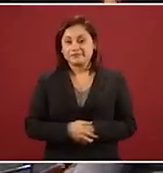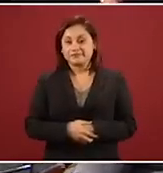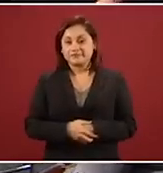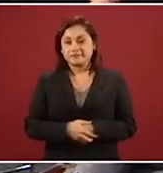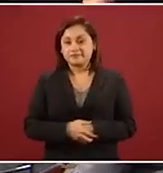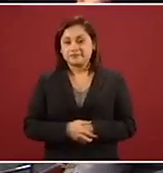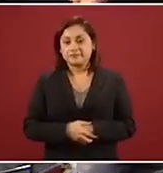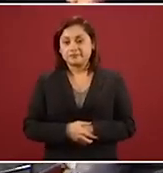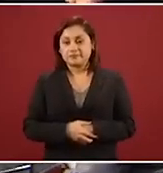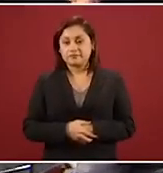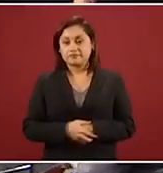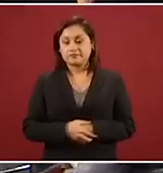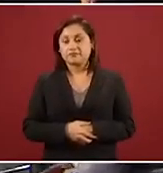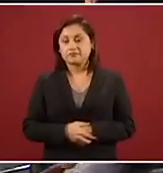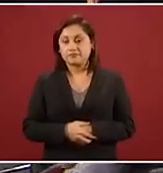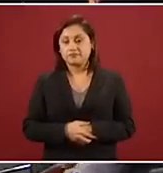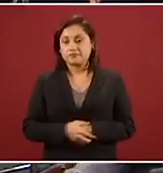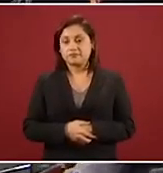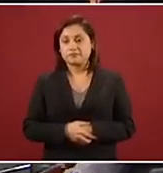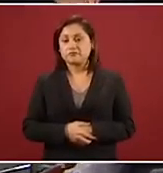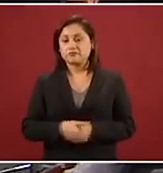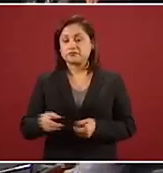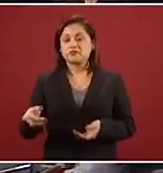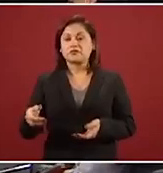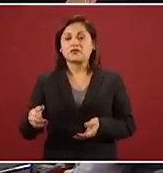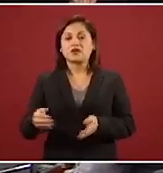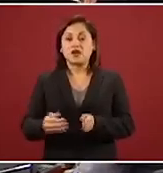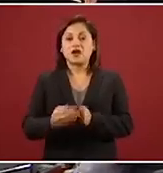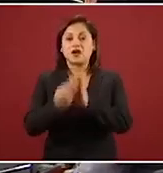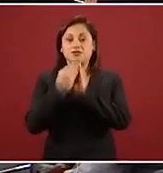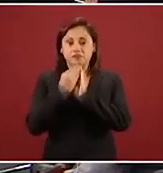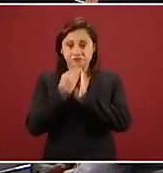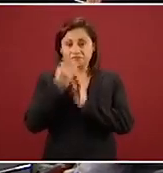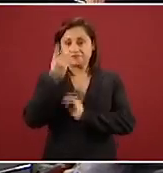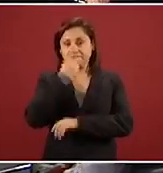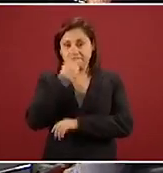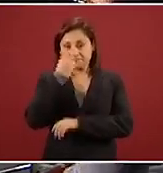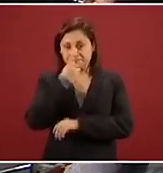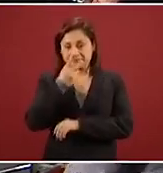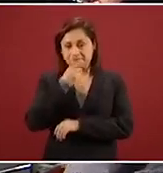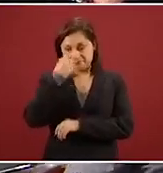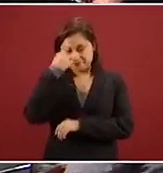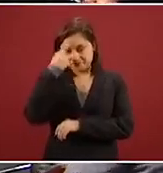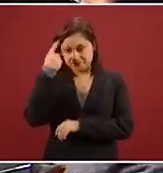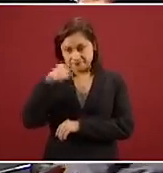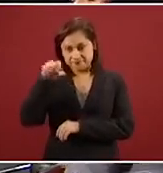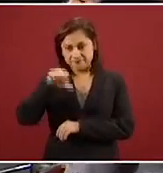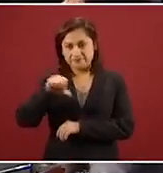Una guajolota no se espera. Ya está la nota 55.